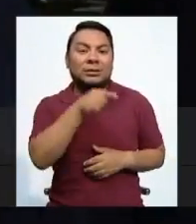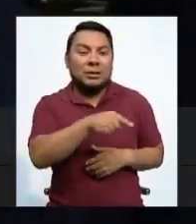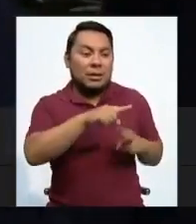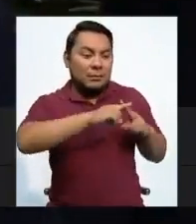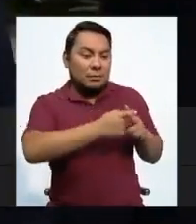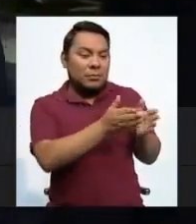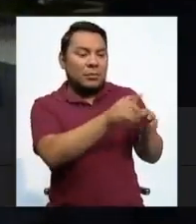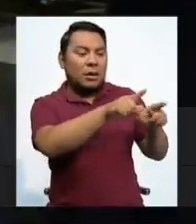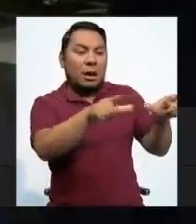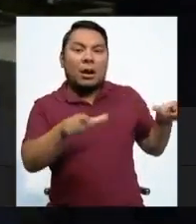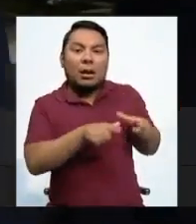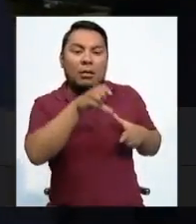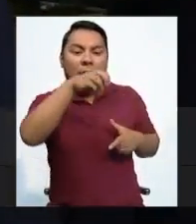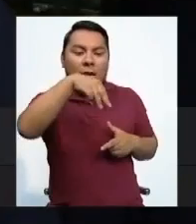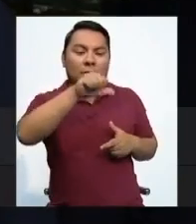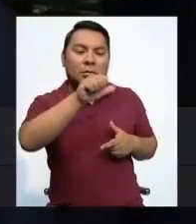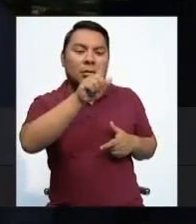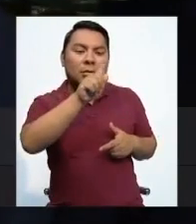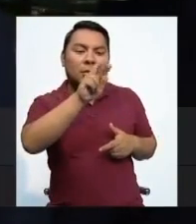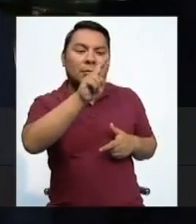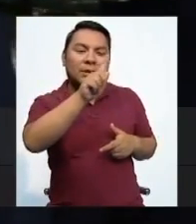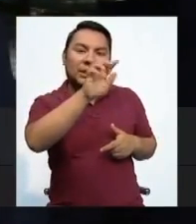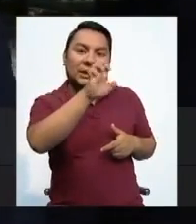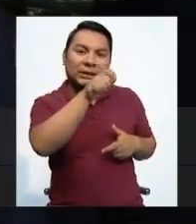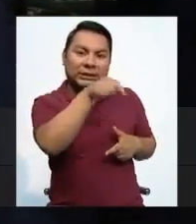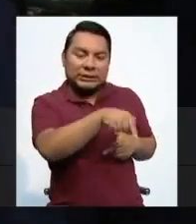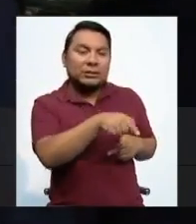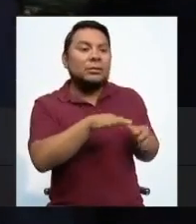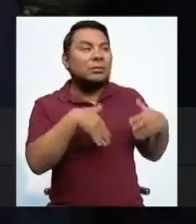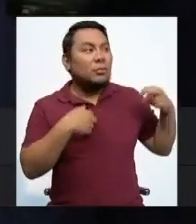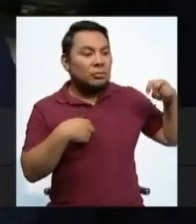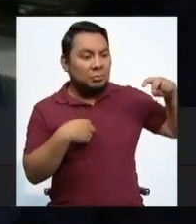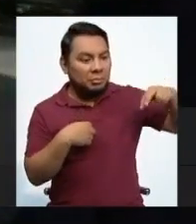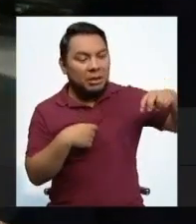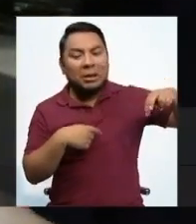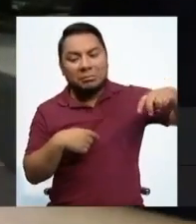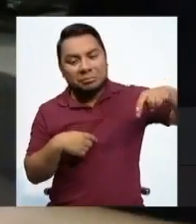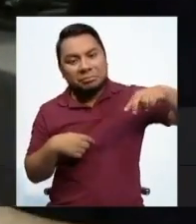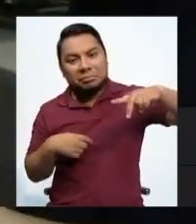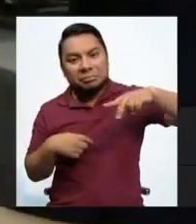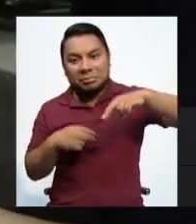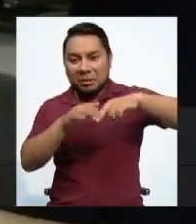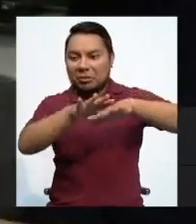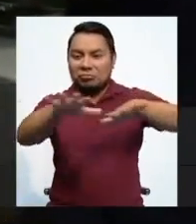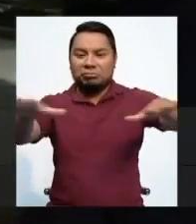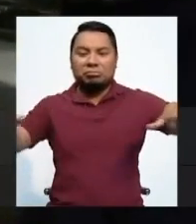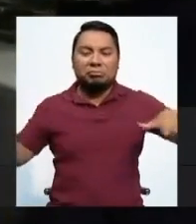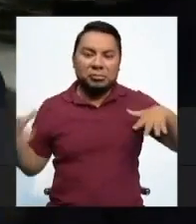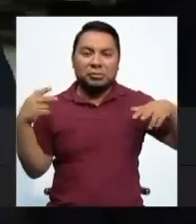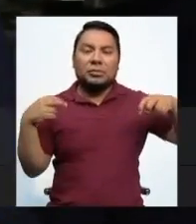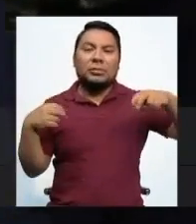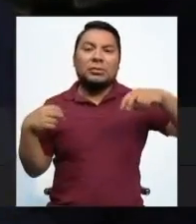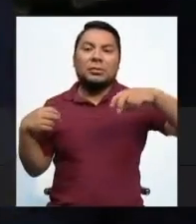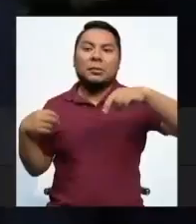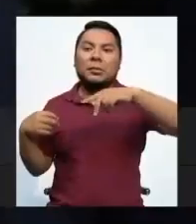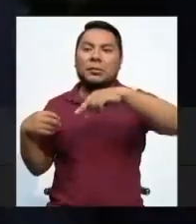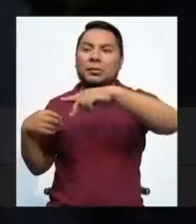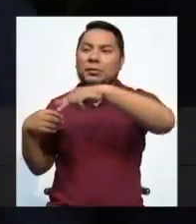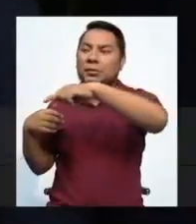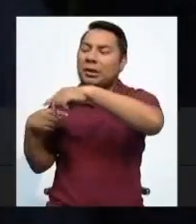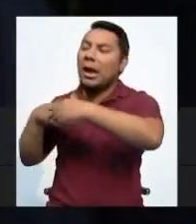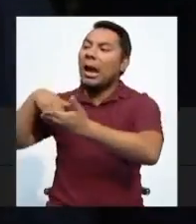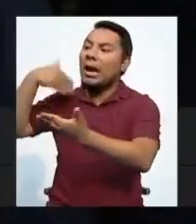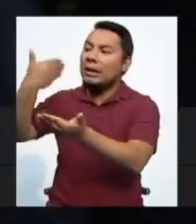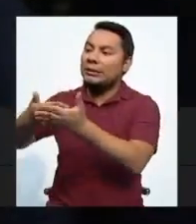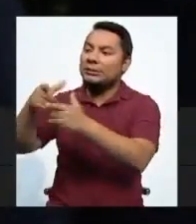Marte, pasaba por aquí elevada, podía subir o bajar la gente y luego también llegaba hasta el Parque de la